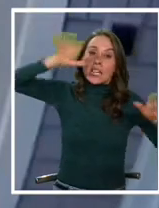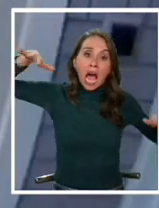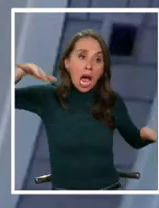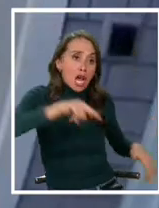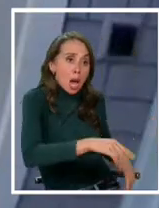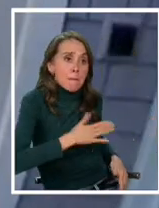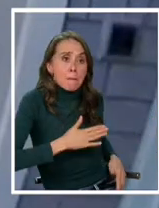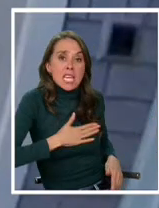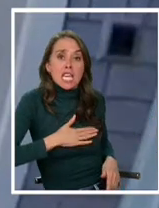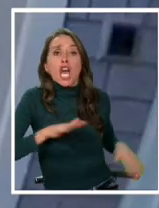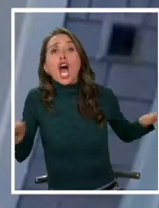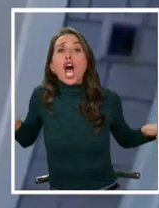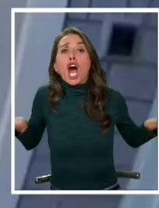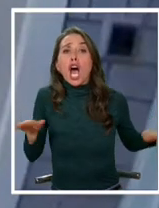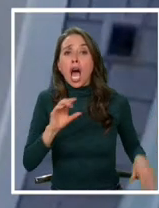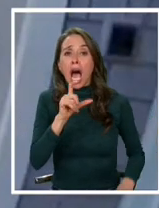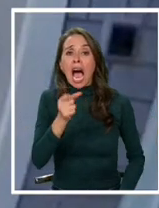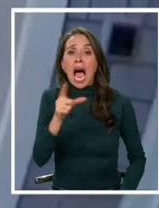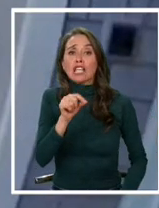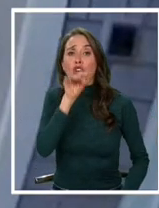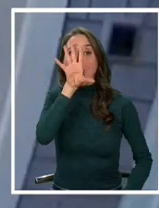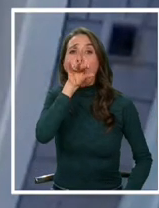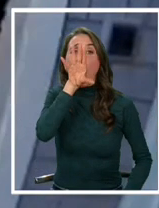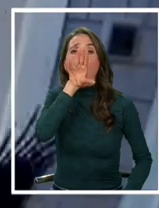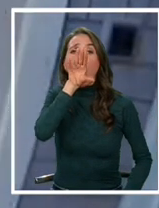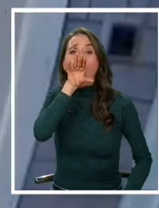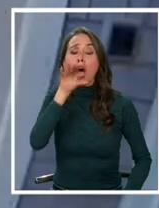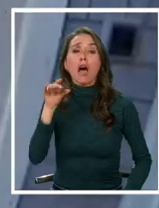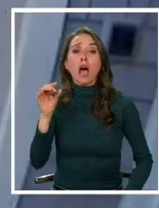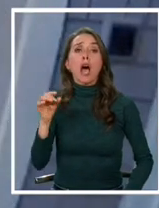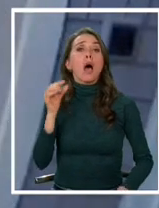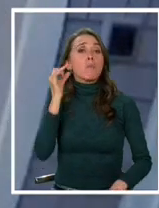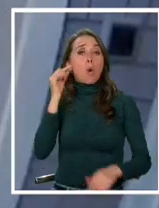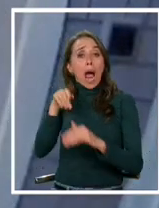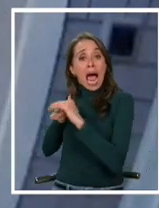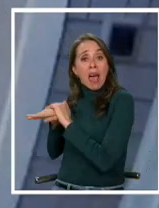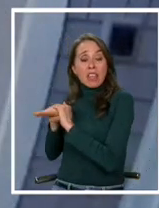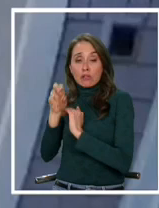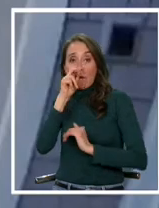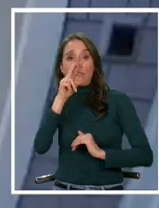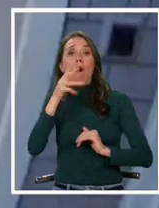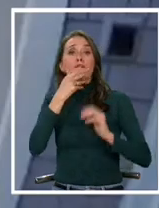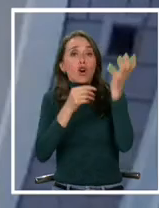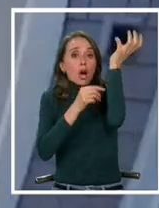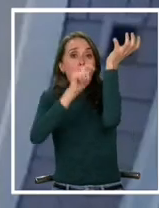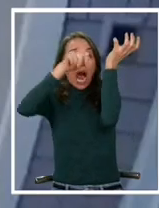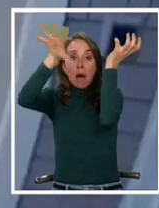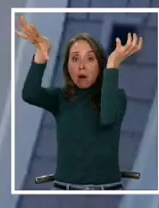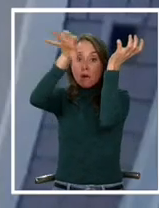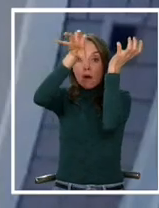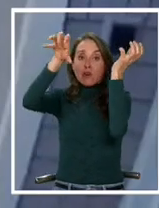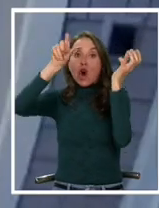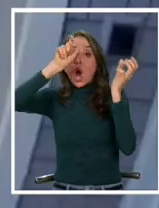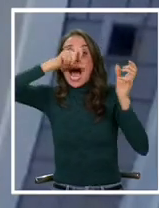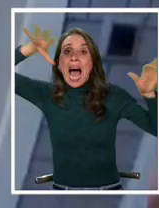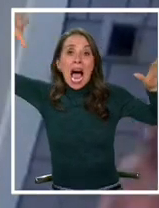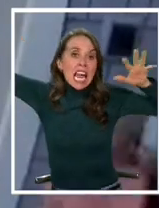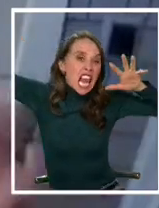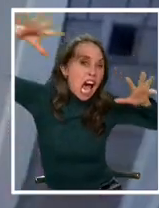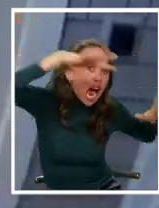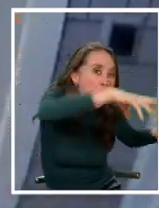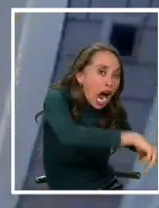ganso esto Esto es muy bonito tambara de segu la toma y es muy bonito lo que lo que nos muestra esto tenemos